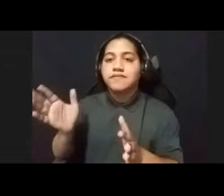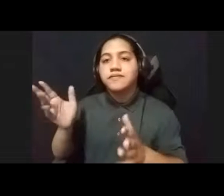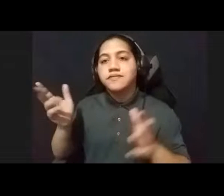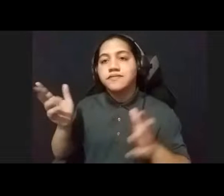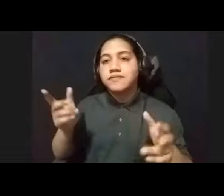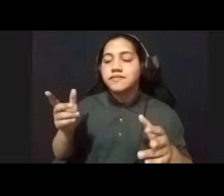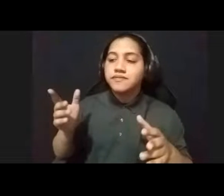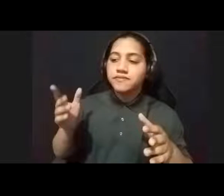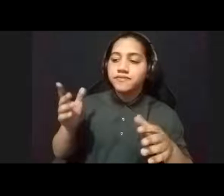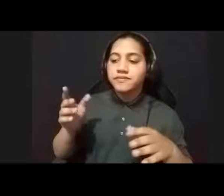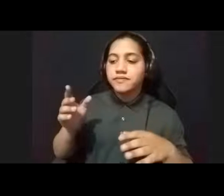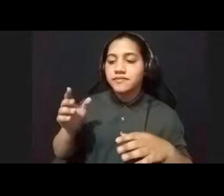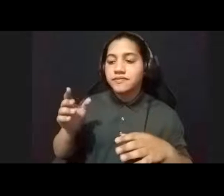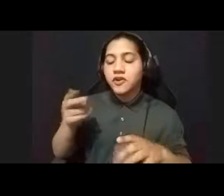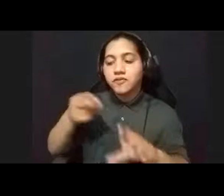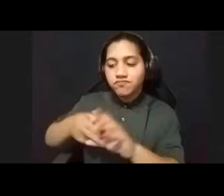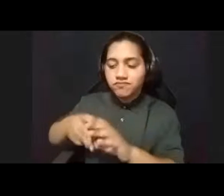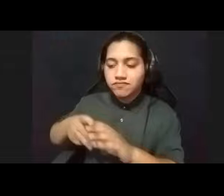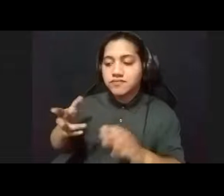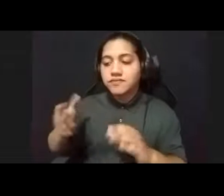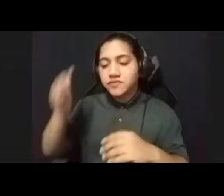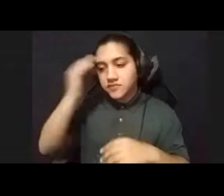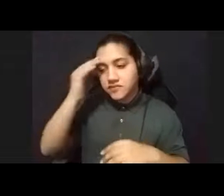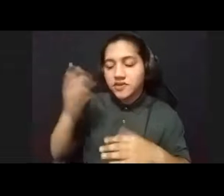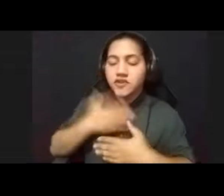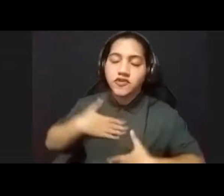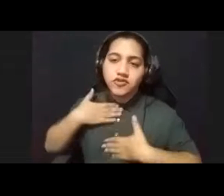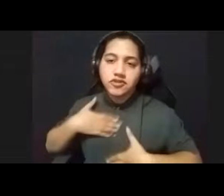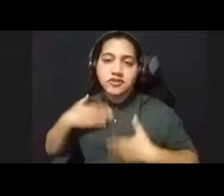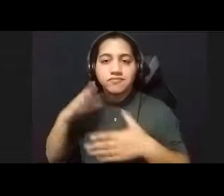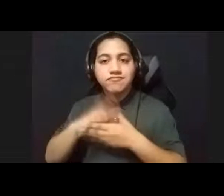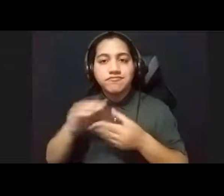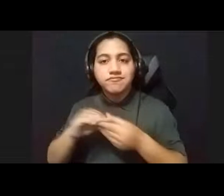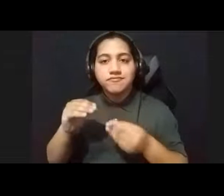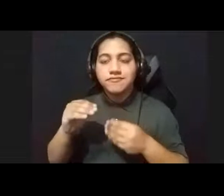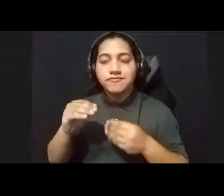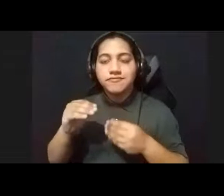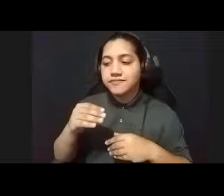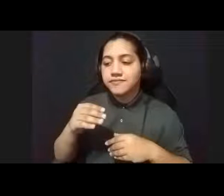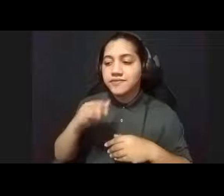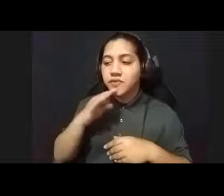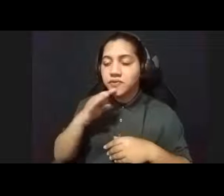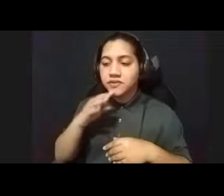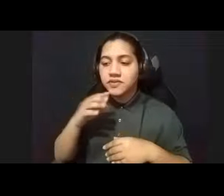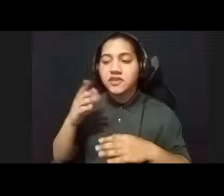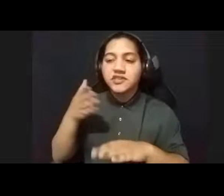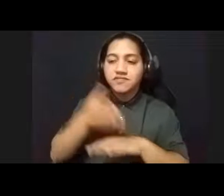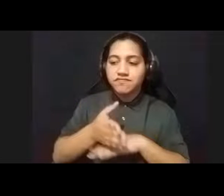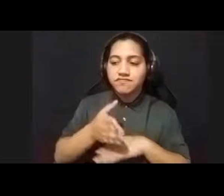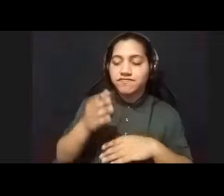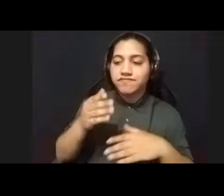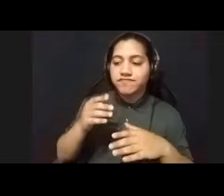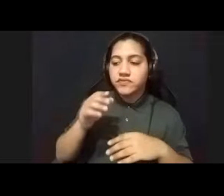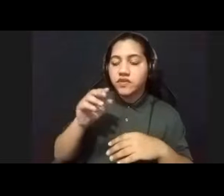a conocer y disfrutar de la narración oral. En el año 2018, luego del paso del huracán María,